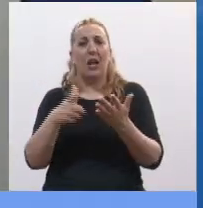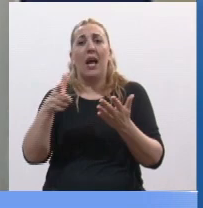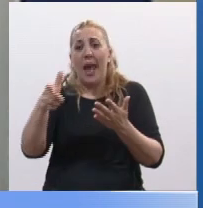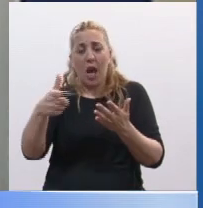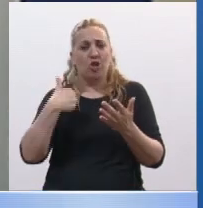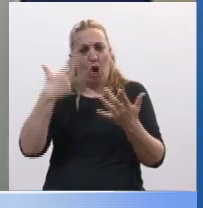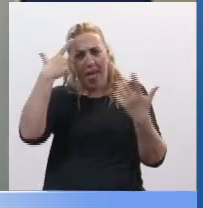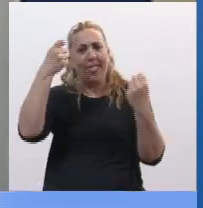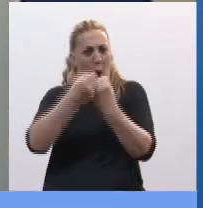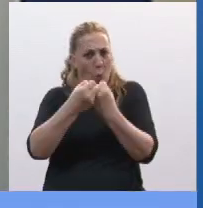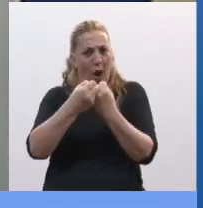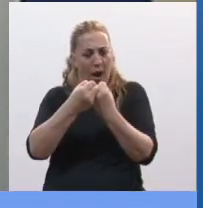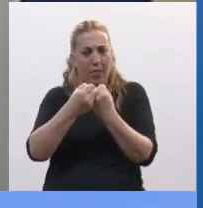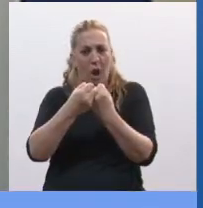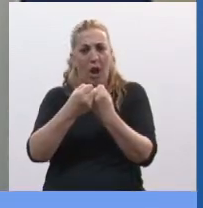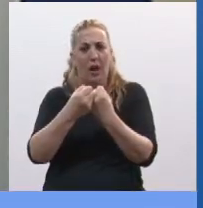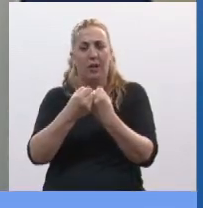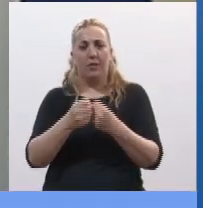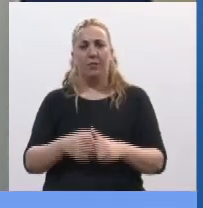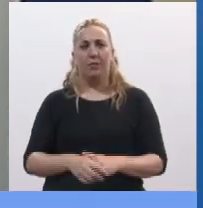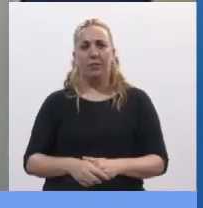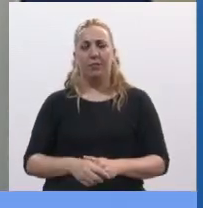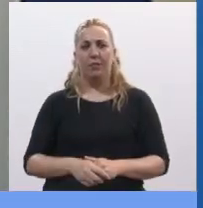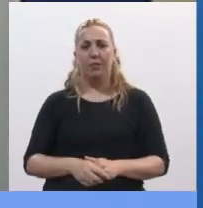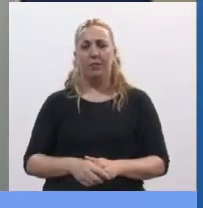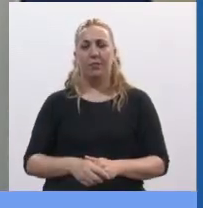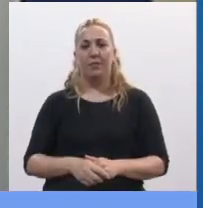estoy de acuerdo con el senador. Así,